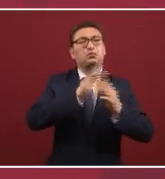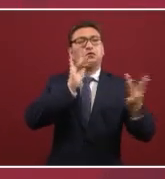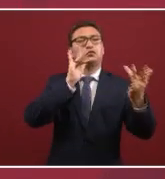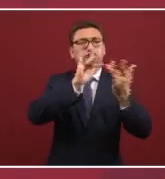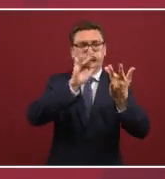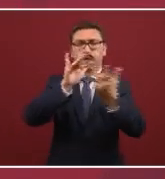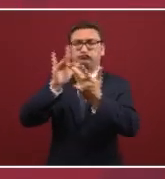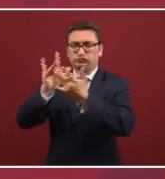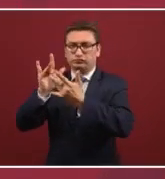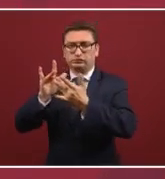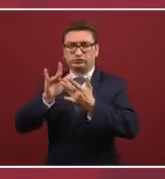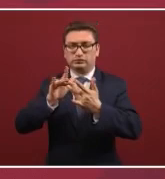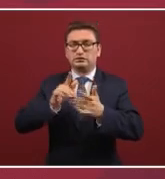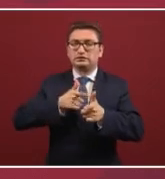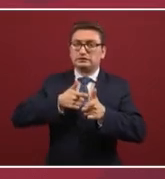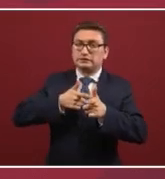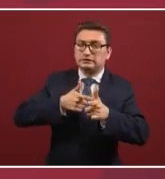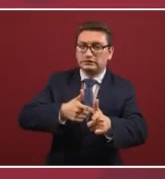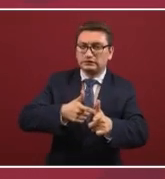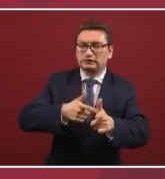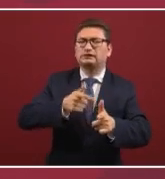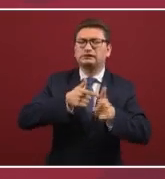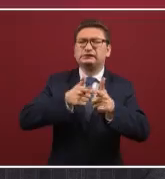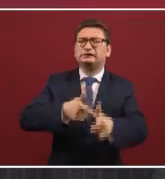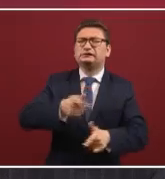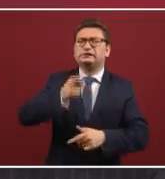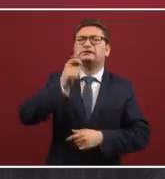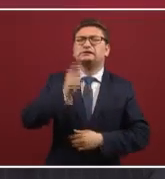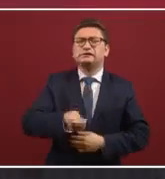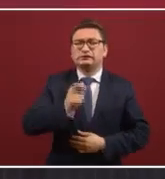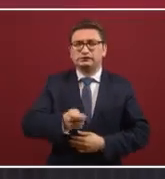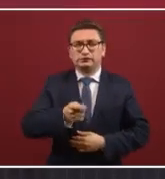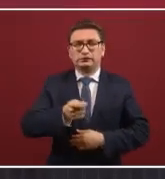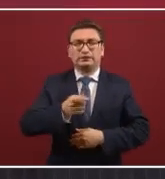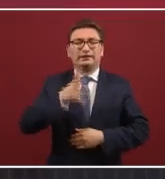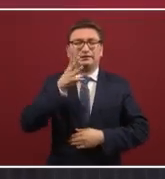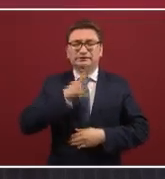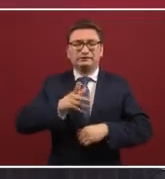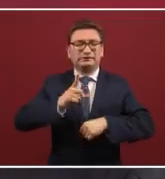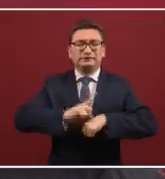es casi a diario.